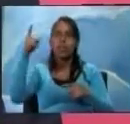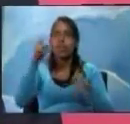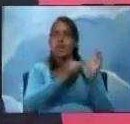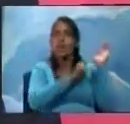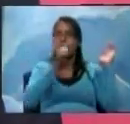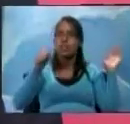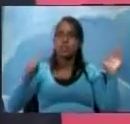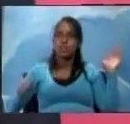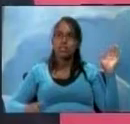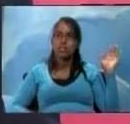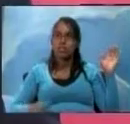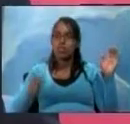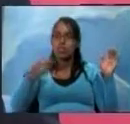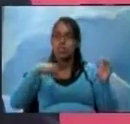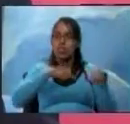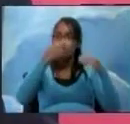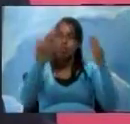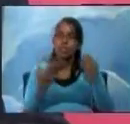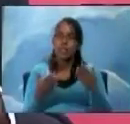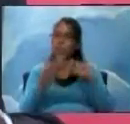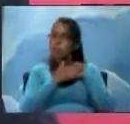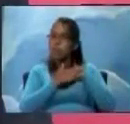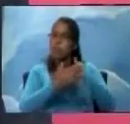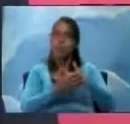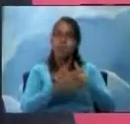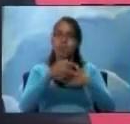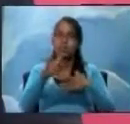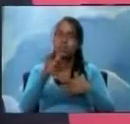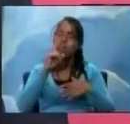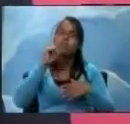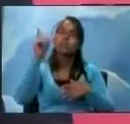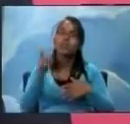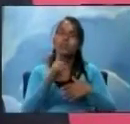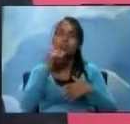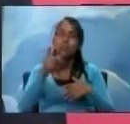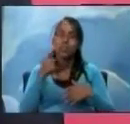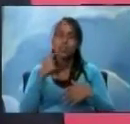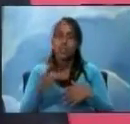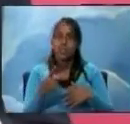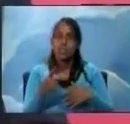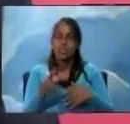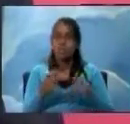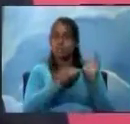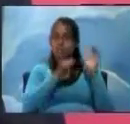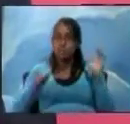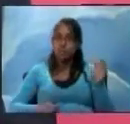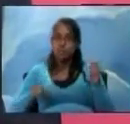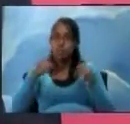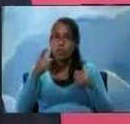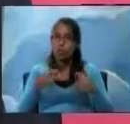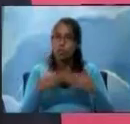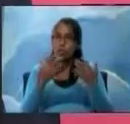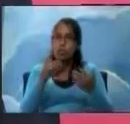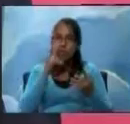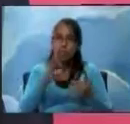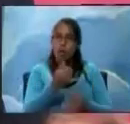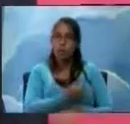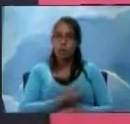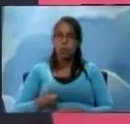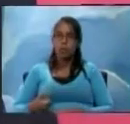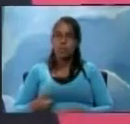el Señor nos dará el premio. Esa serie de preguntas, los discípulos le dicen: Señor, ¿cuándo te vimos